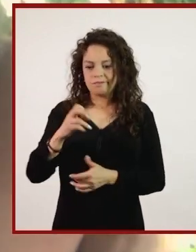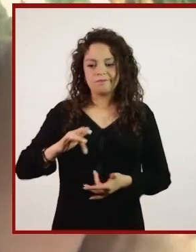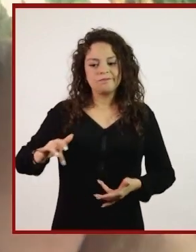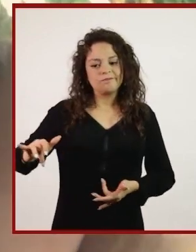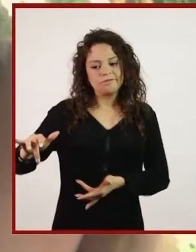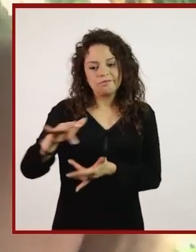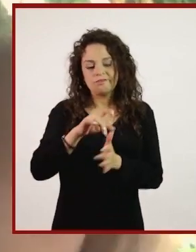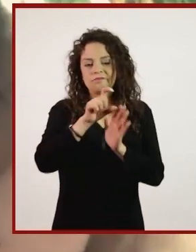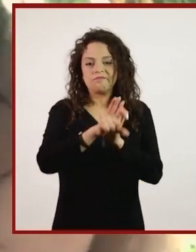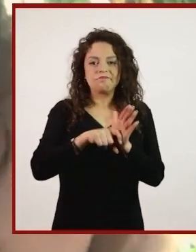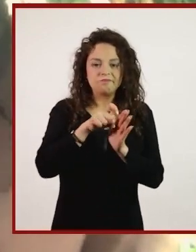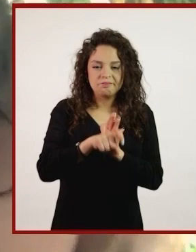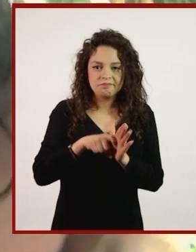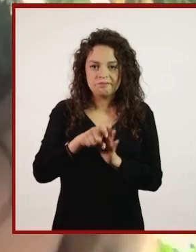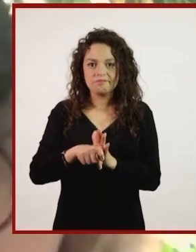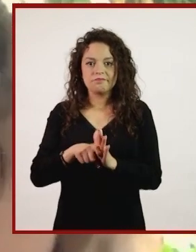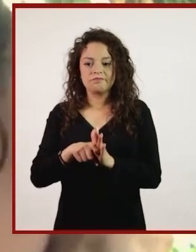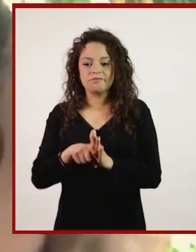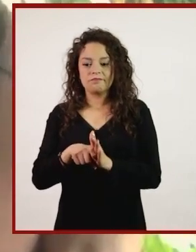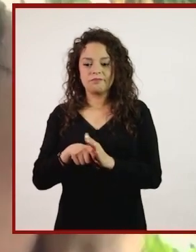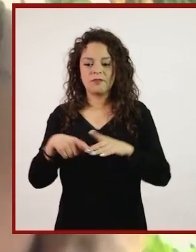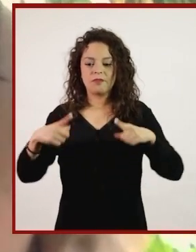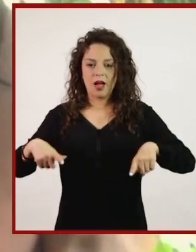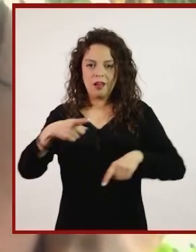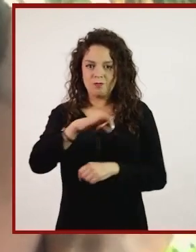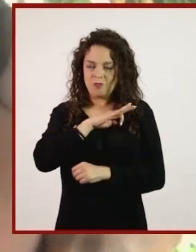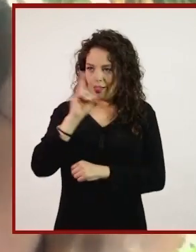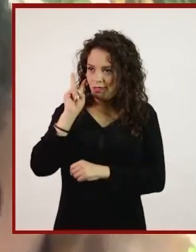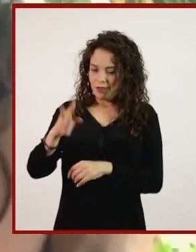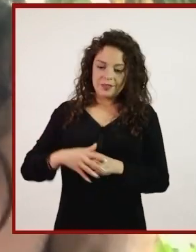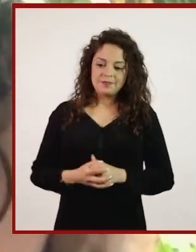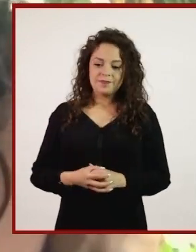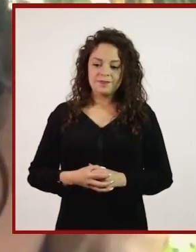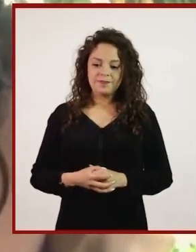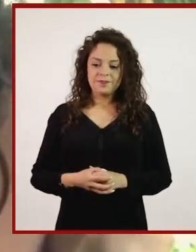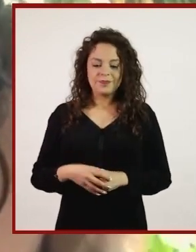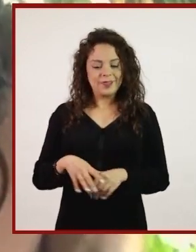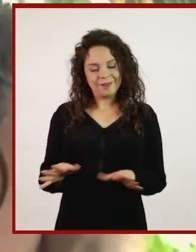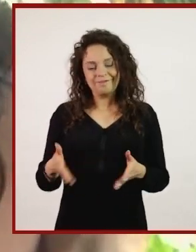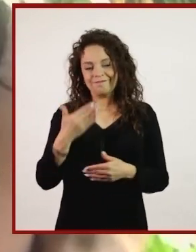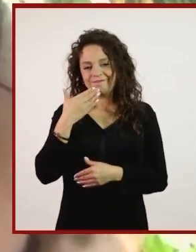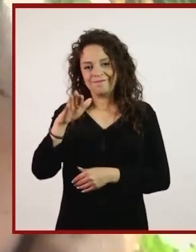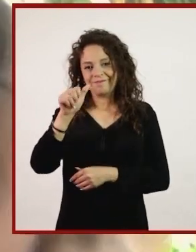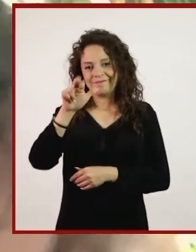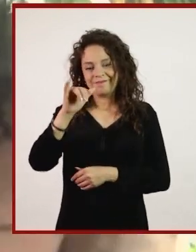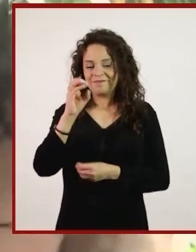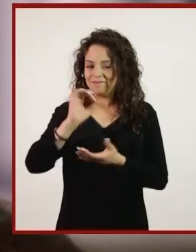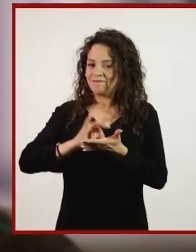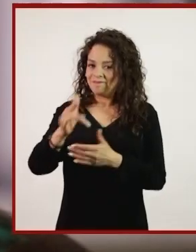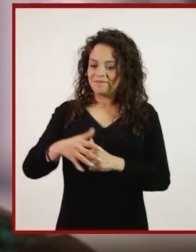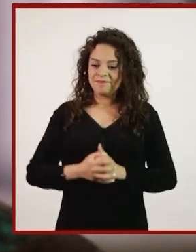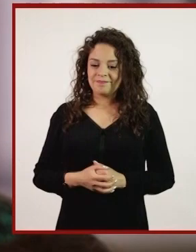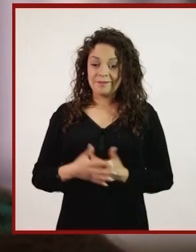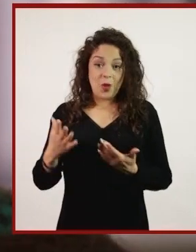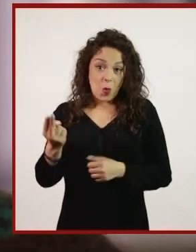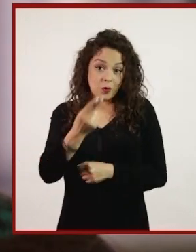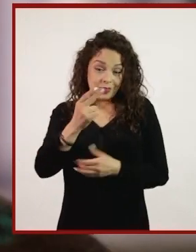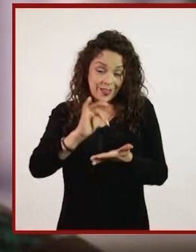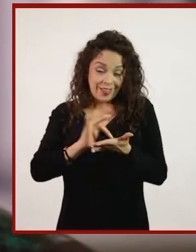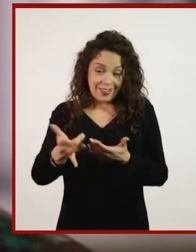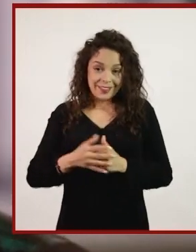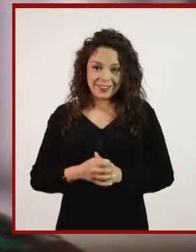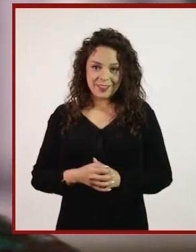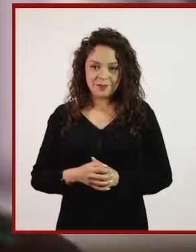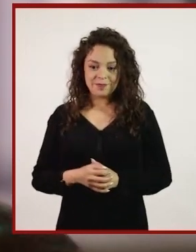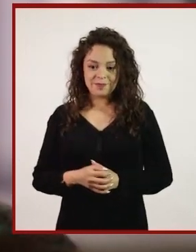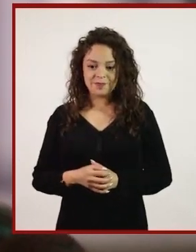diversificaciones artísticas. Entonces, pues ahí, María Sato, red social, Instagram, ahí me encuentran.